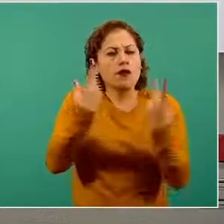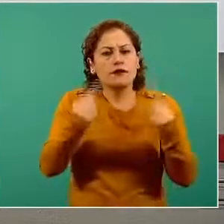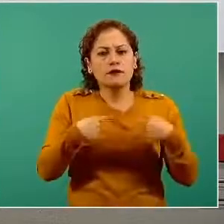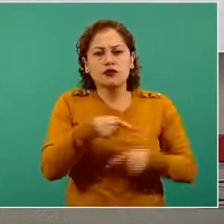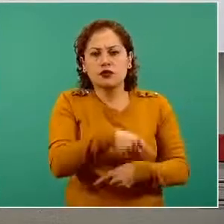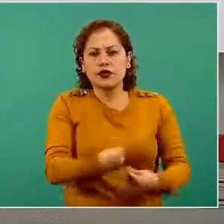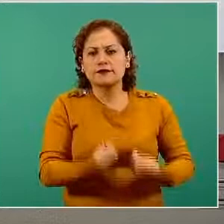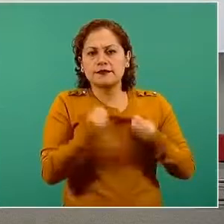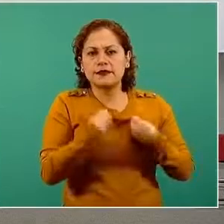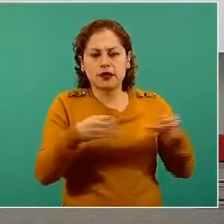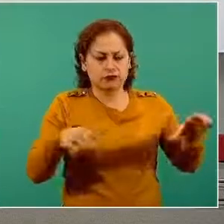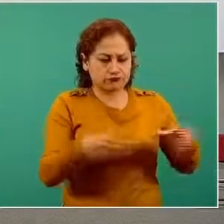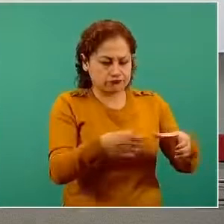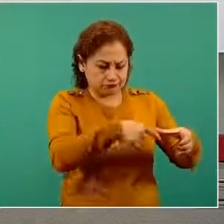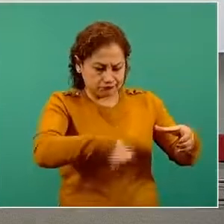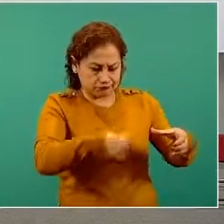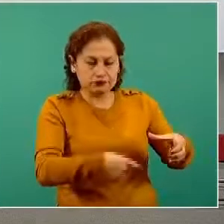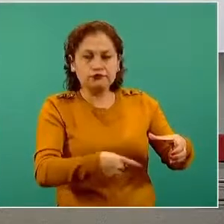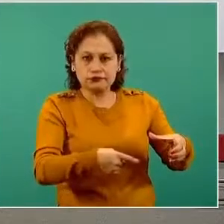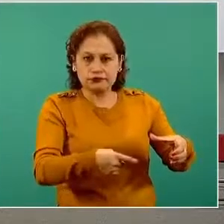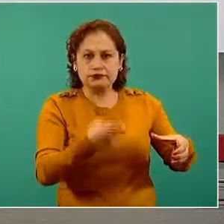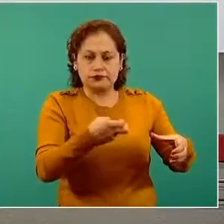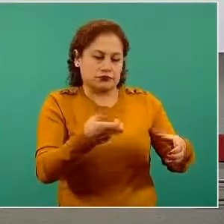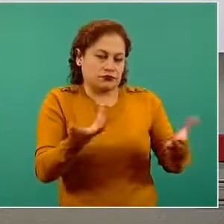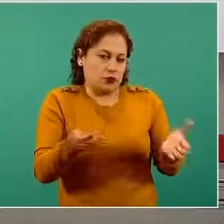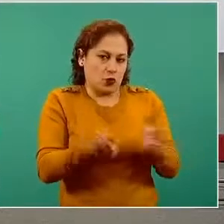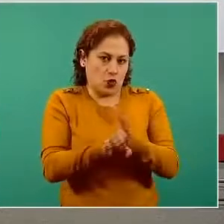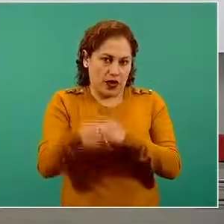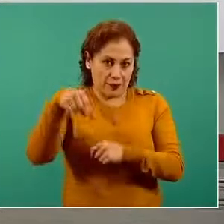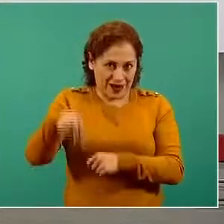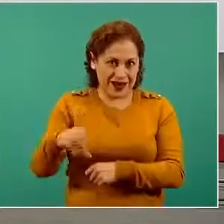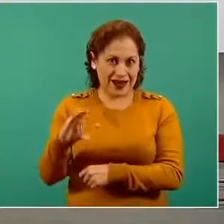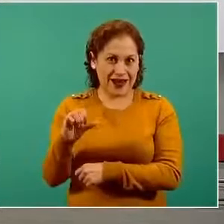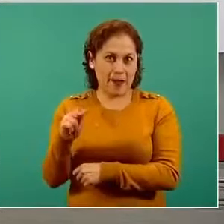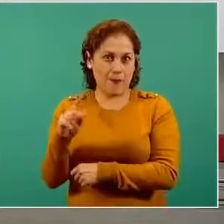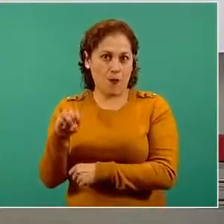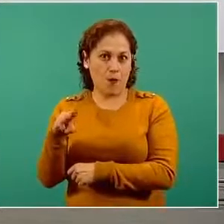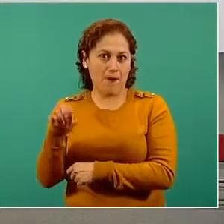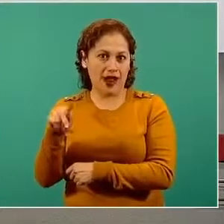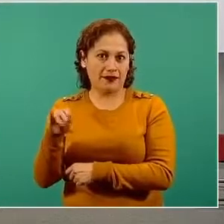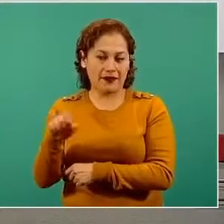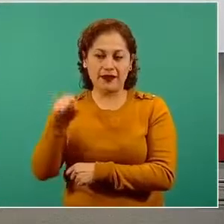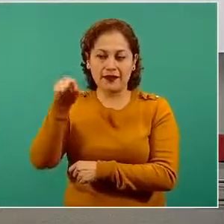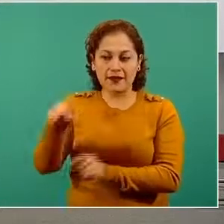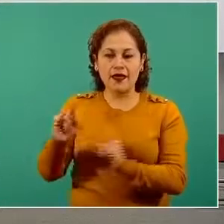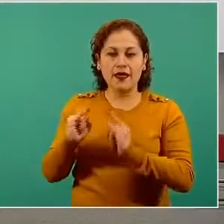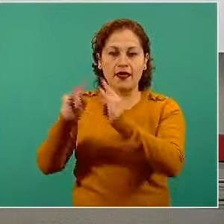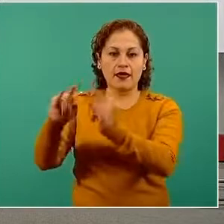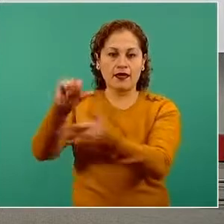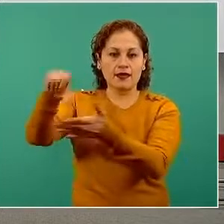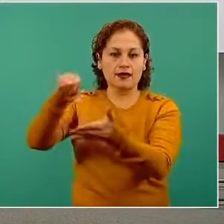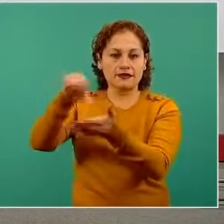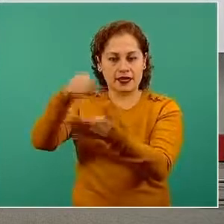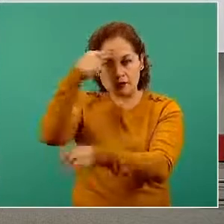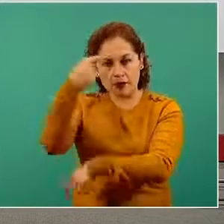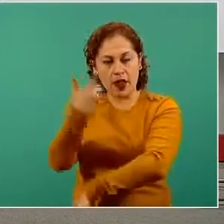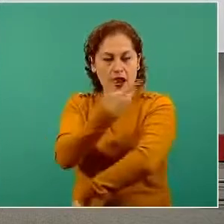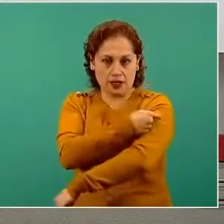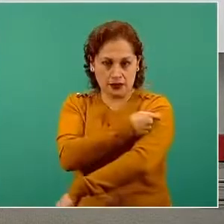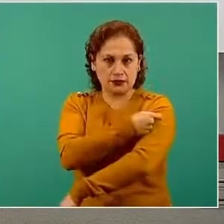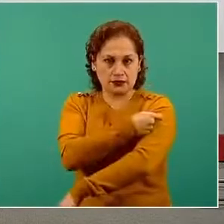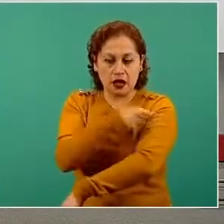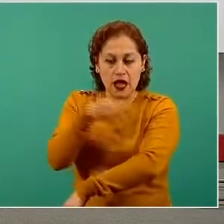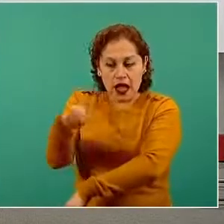que integran la Ciudad de México. Y entonces los llamados que se hacen para cada uno de esos municipios o para cada una de